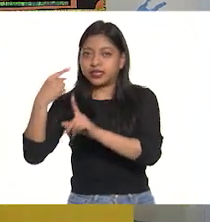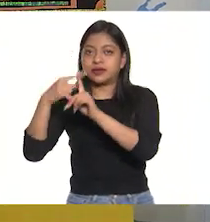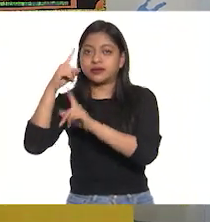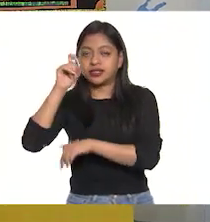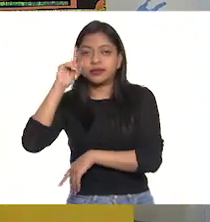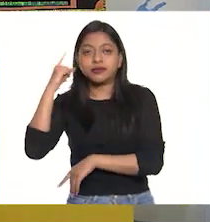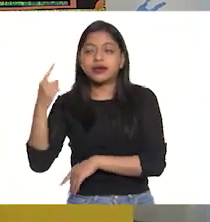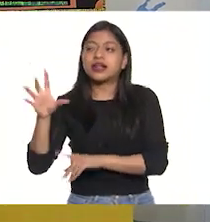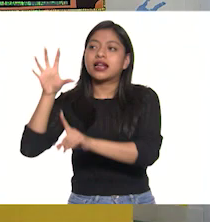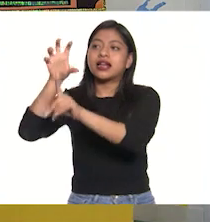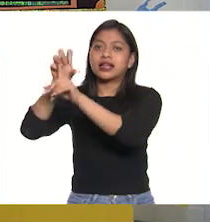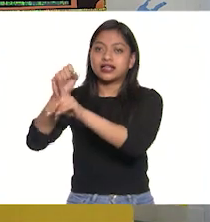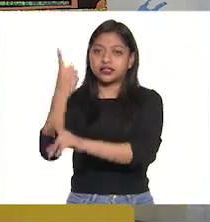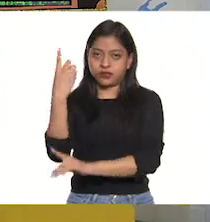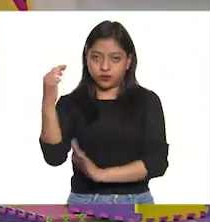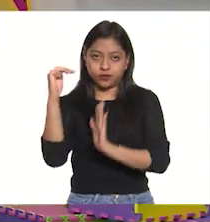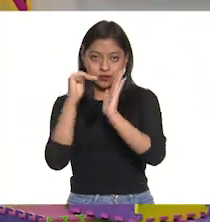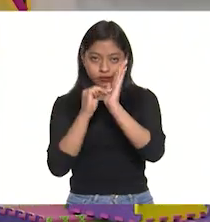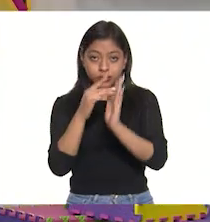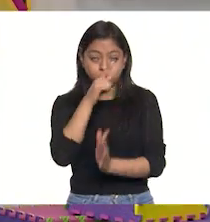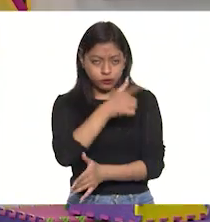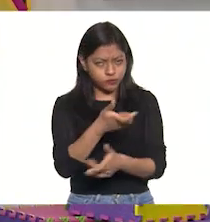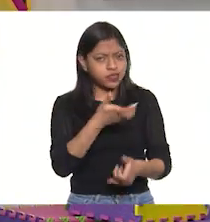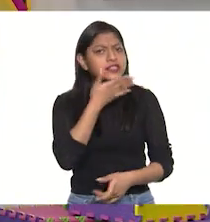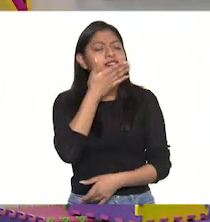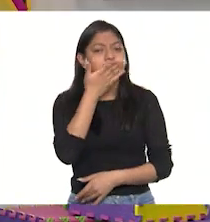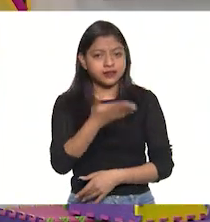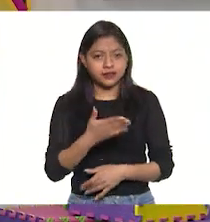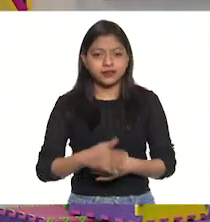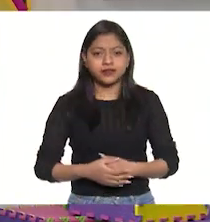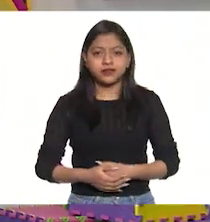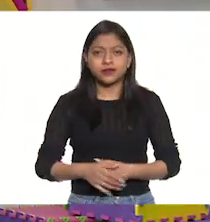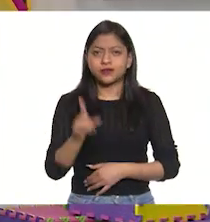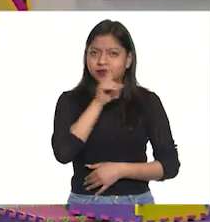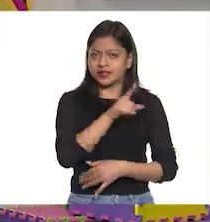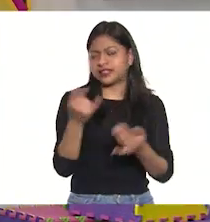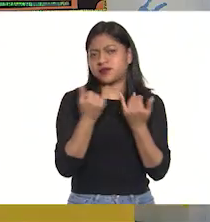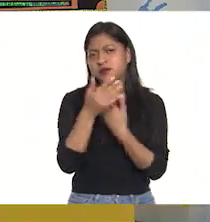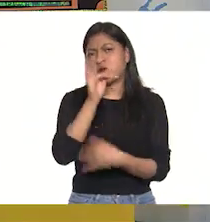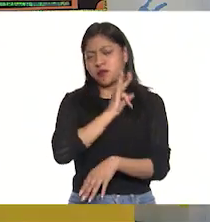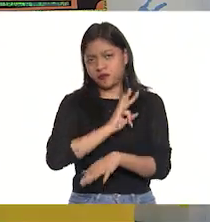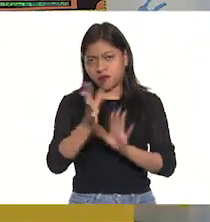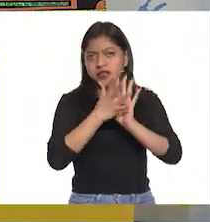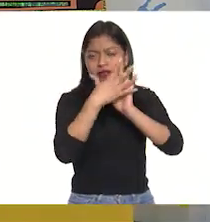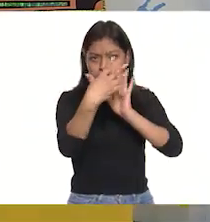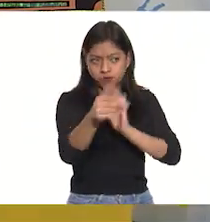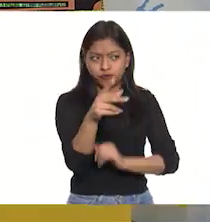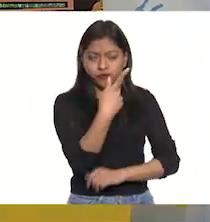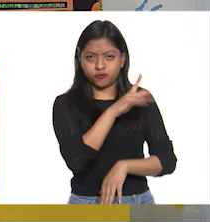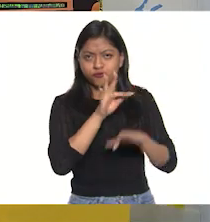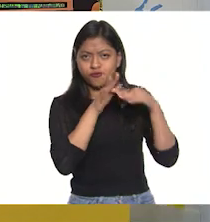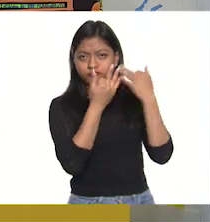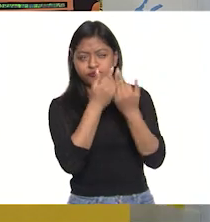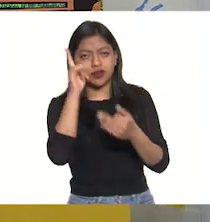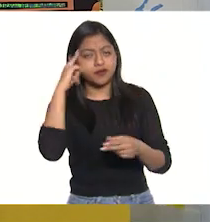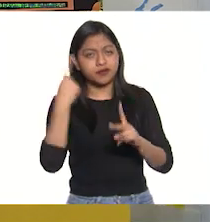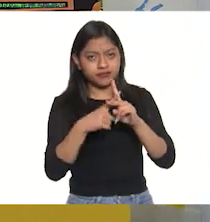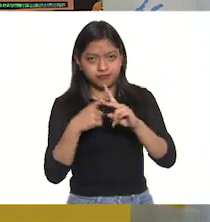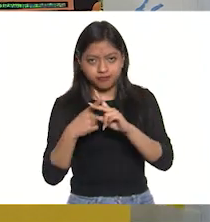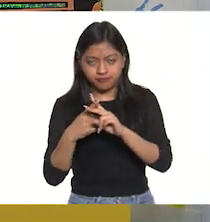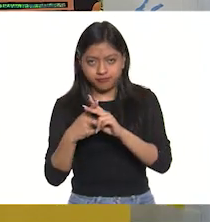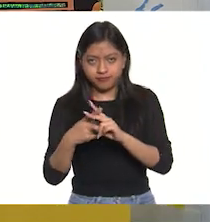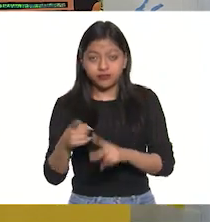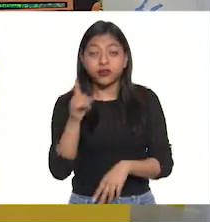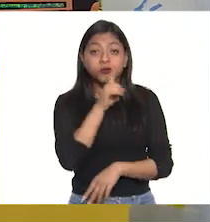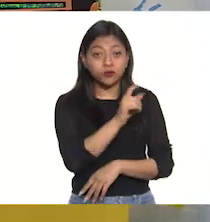1000. Ah, es una buena estrategia. Es una buena estrategia. Y ustedes lo pueden hacer igual, niñas y niños. Pero, ¿qué te parece,